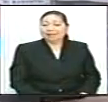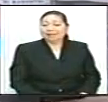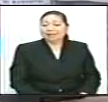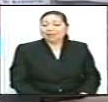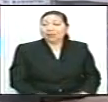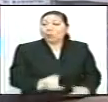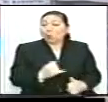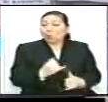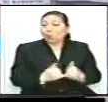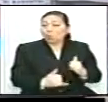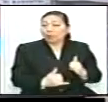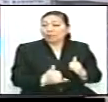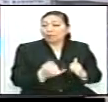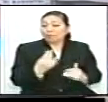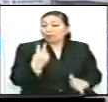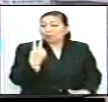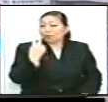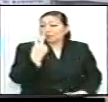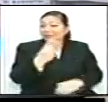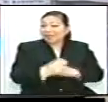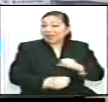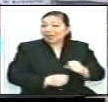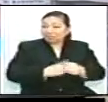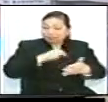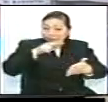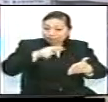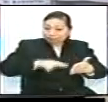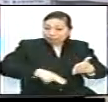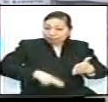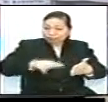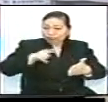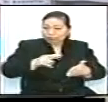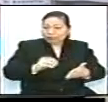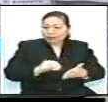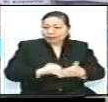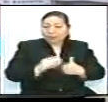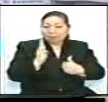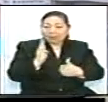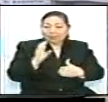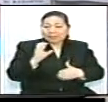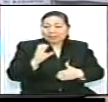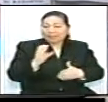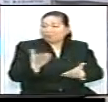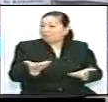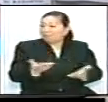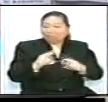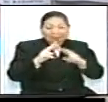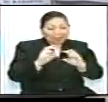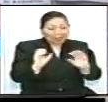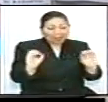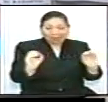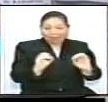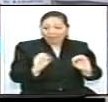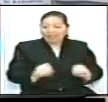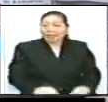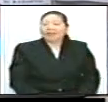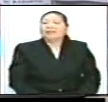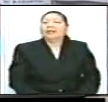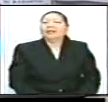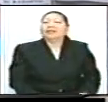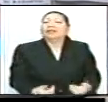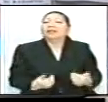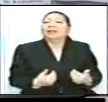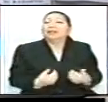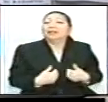En los últimos 12 años. Revisemos las cifras, tenemos un Banco Central que tampoco hace ese tipo de análisis. Entonces, y